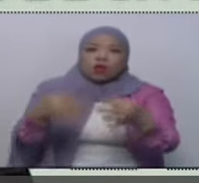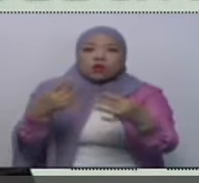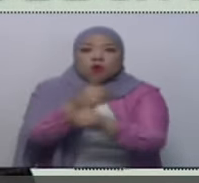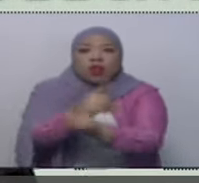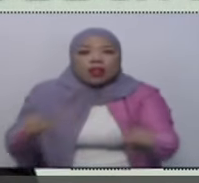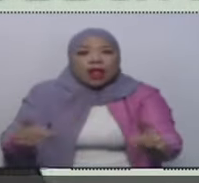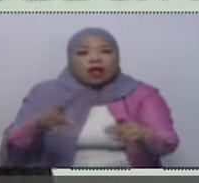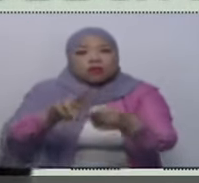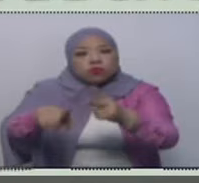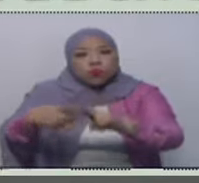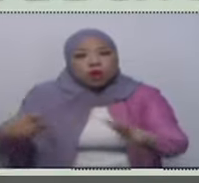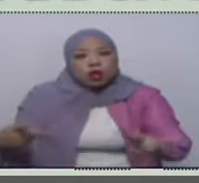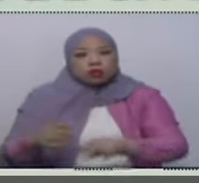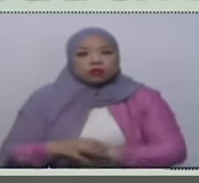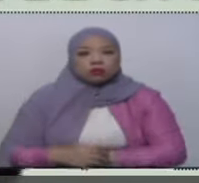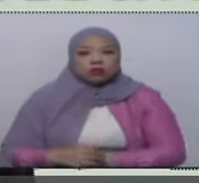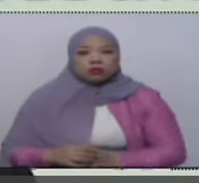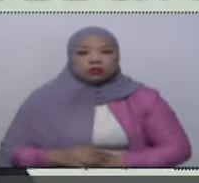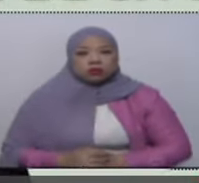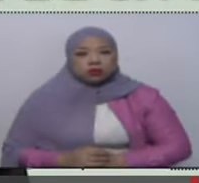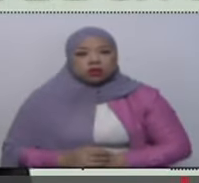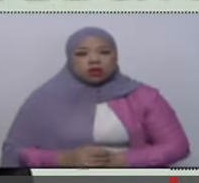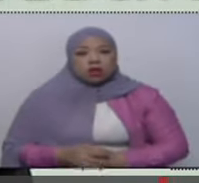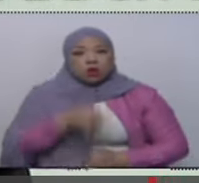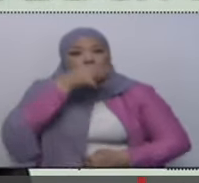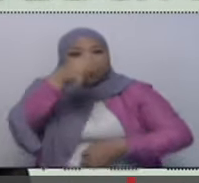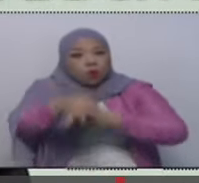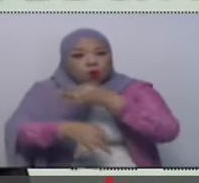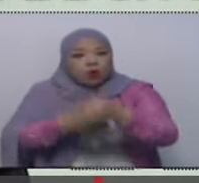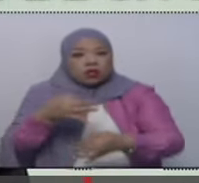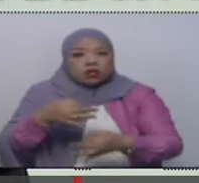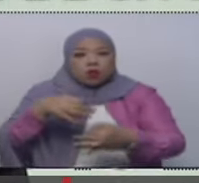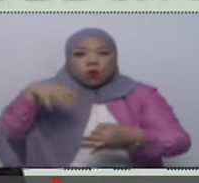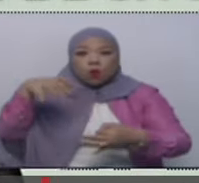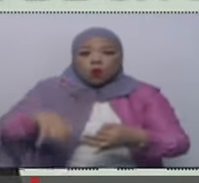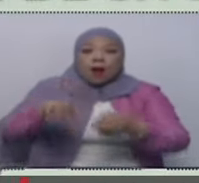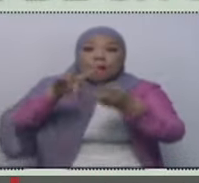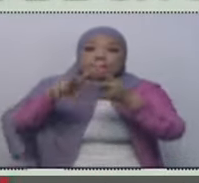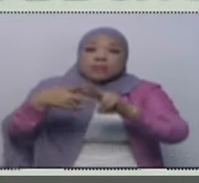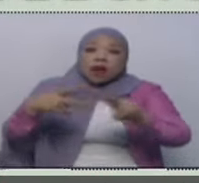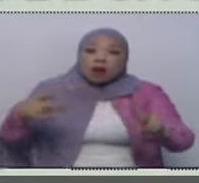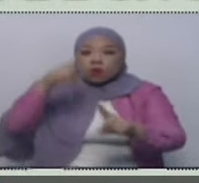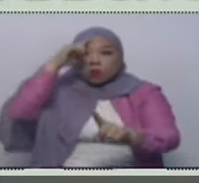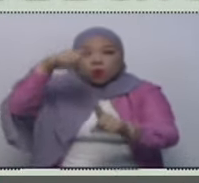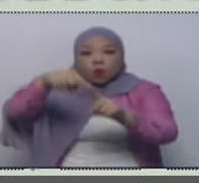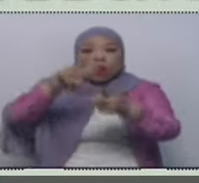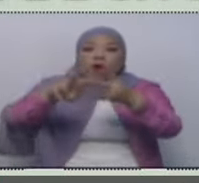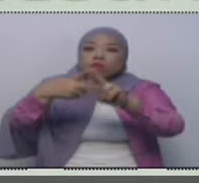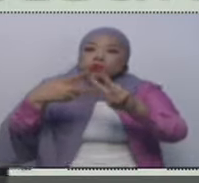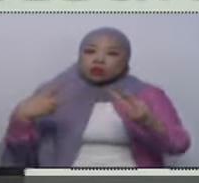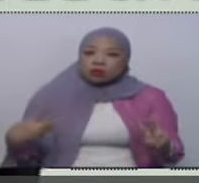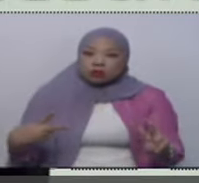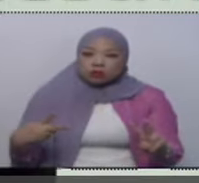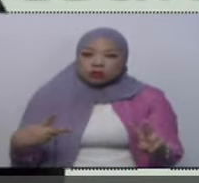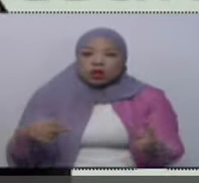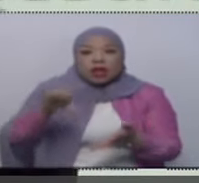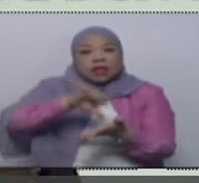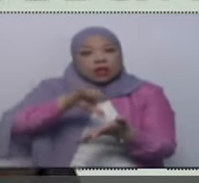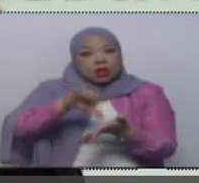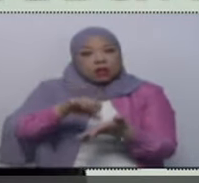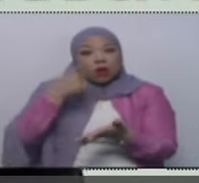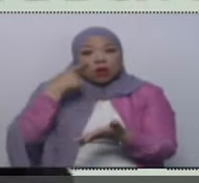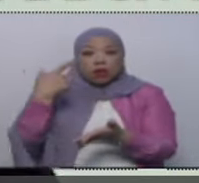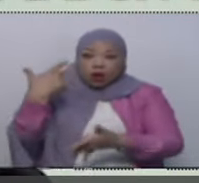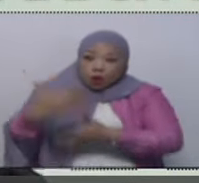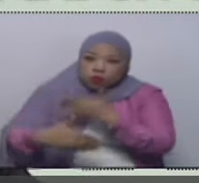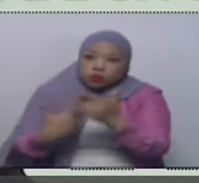fuego. Y como mencioné, somos naciones de paz y apostamos por la paz. Irán dio la